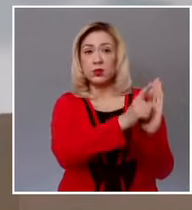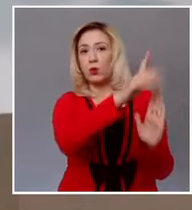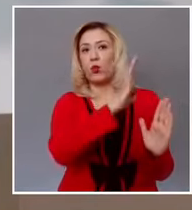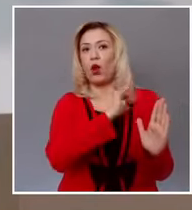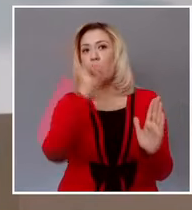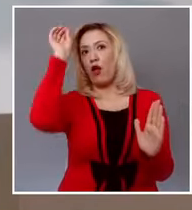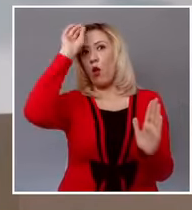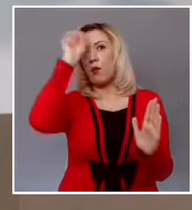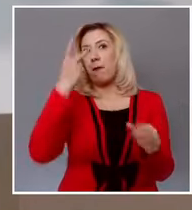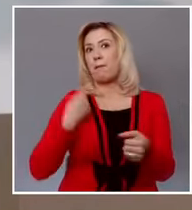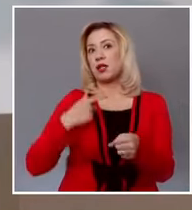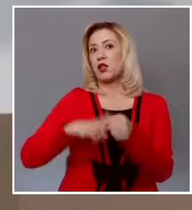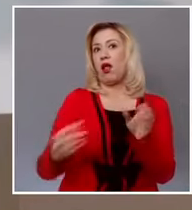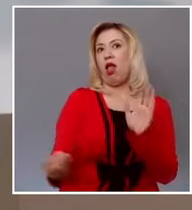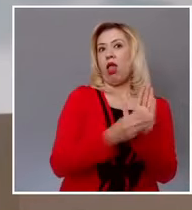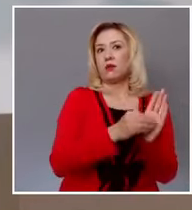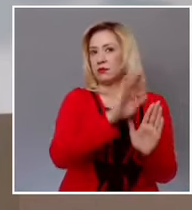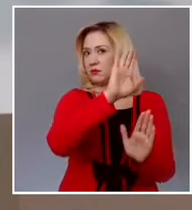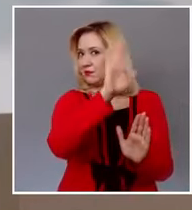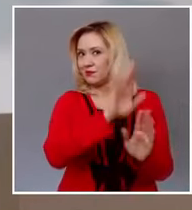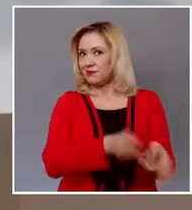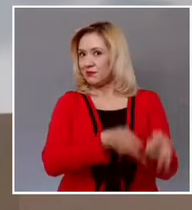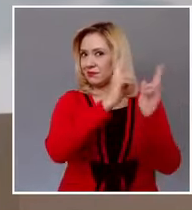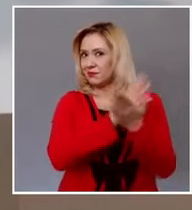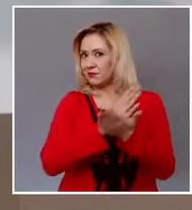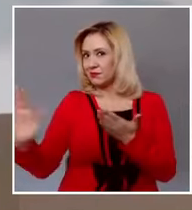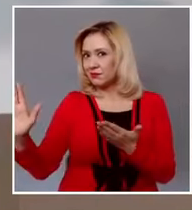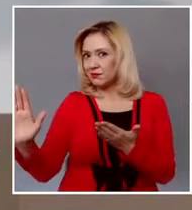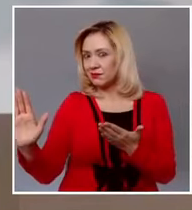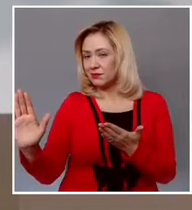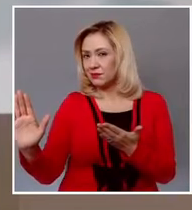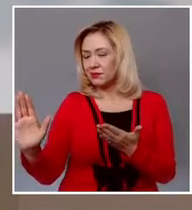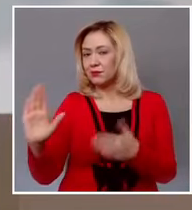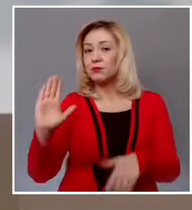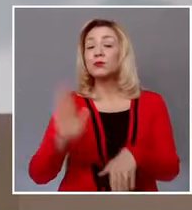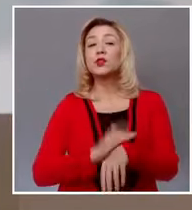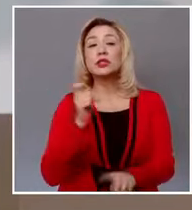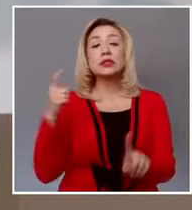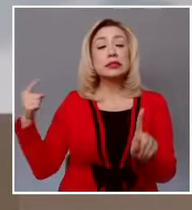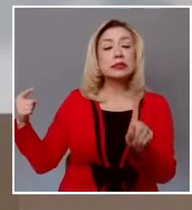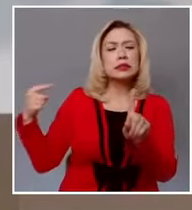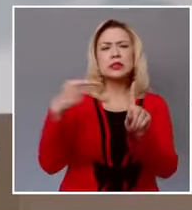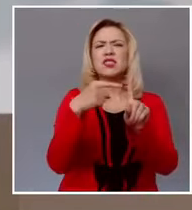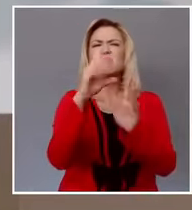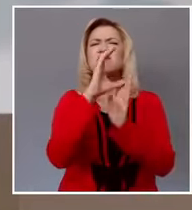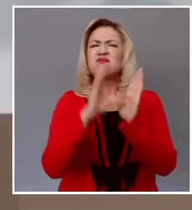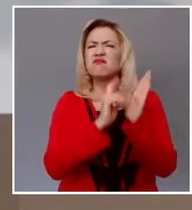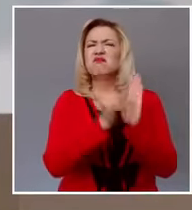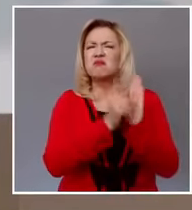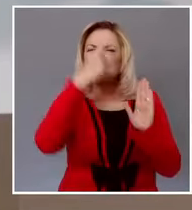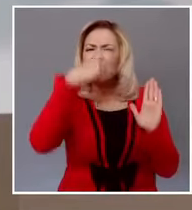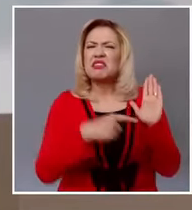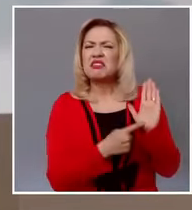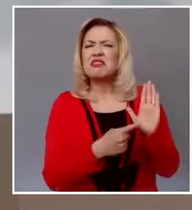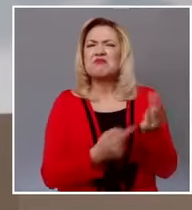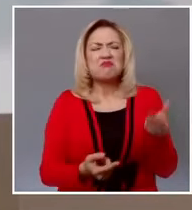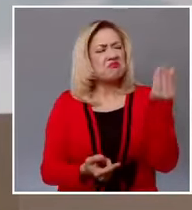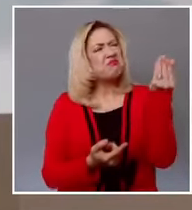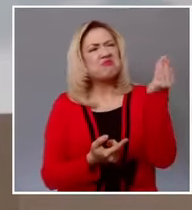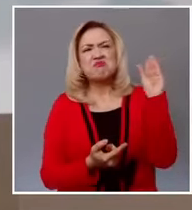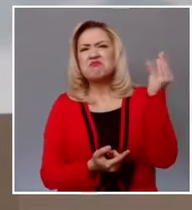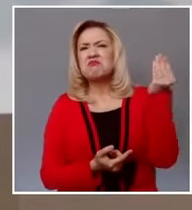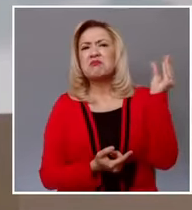escoger un método que se base en la premisa de que el propósito de la Constitución es establecer un Estado capaz de